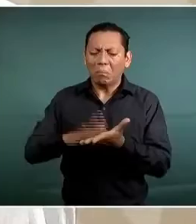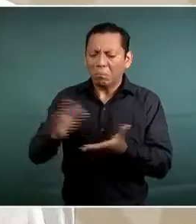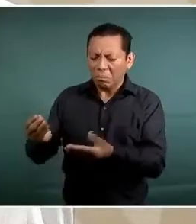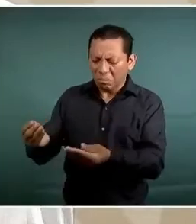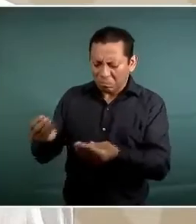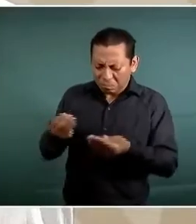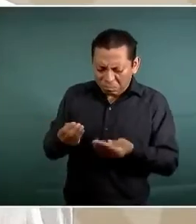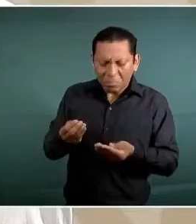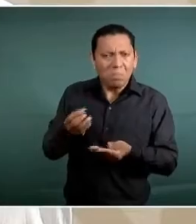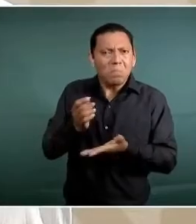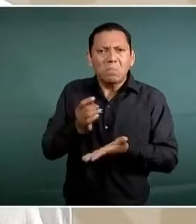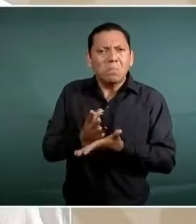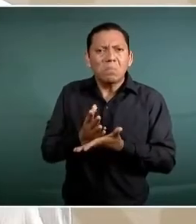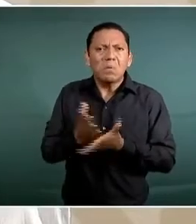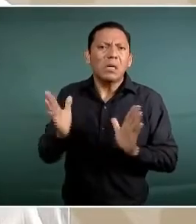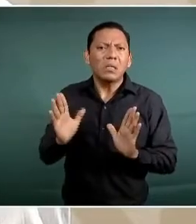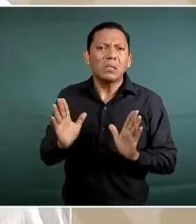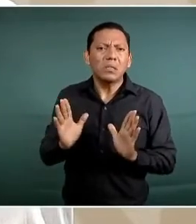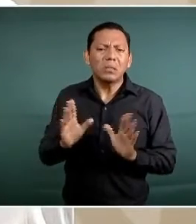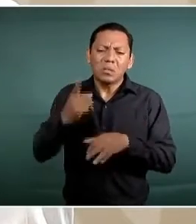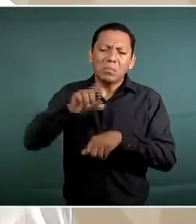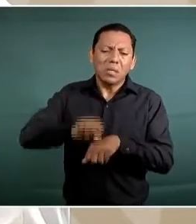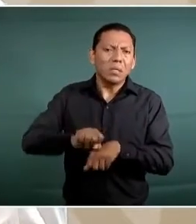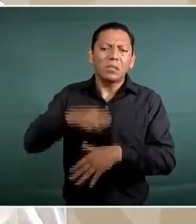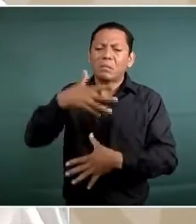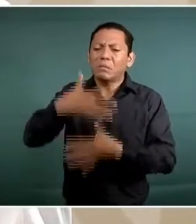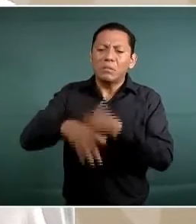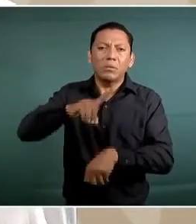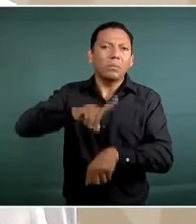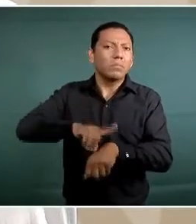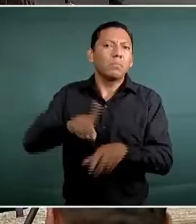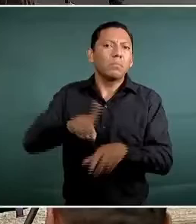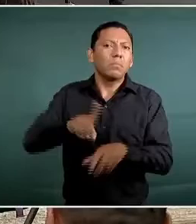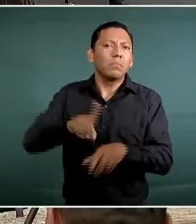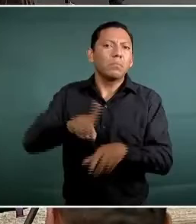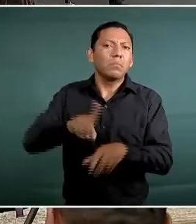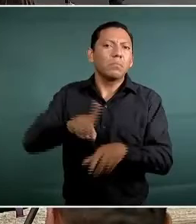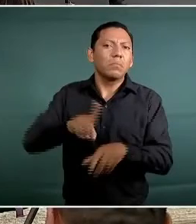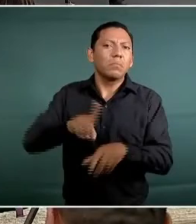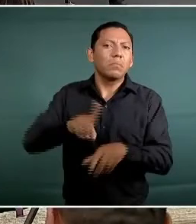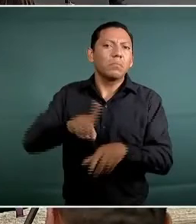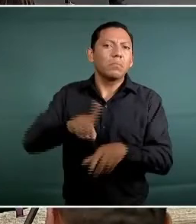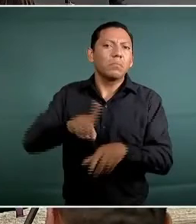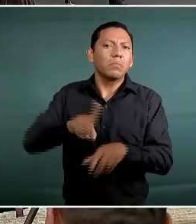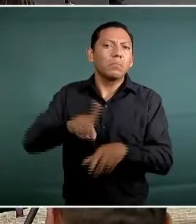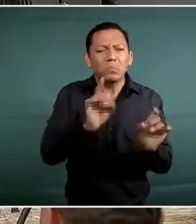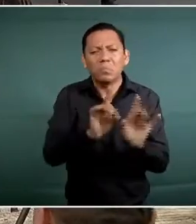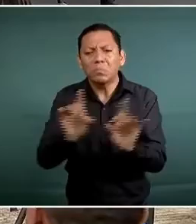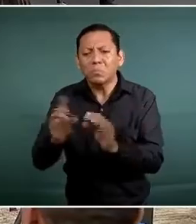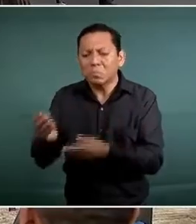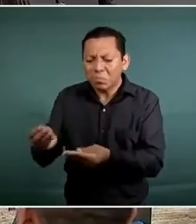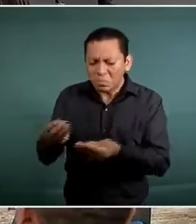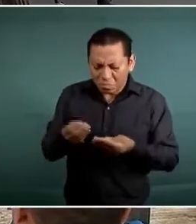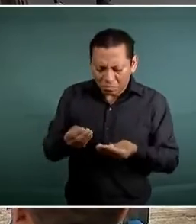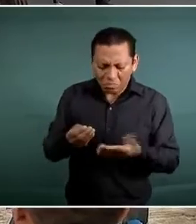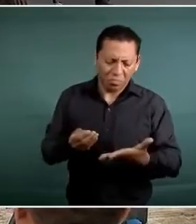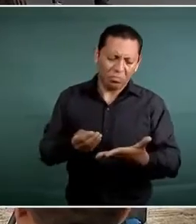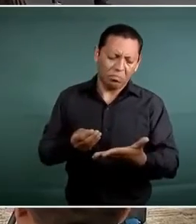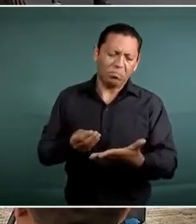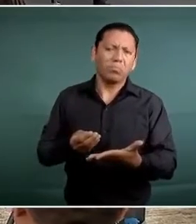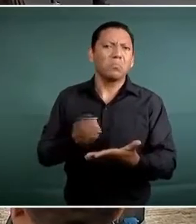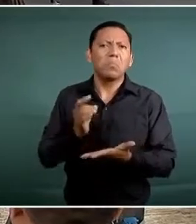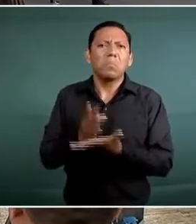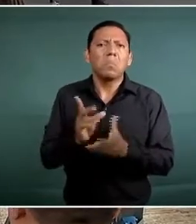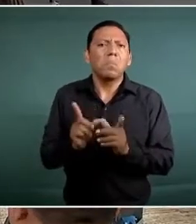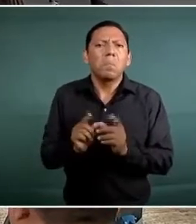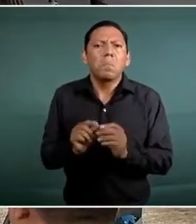cada semana, cada 15 días de lo que sucedía. Solo se